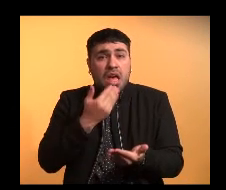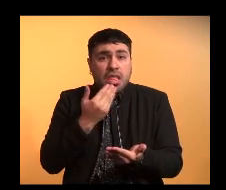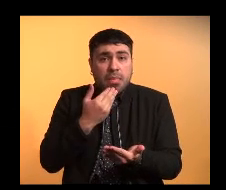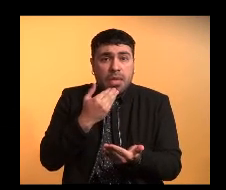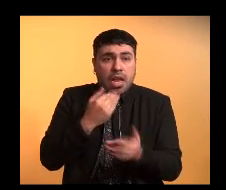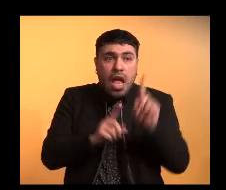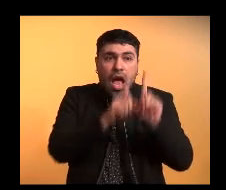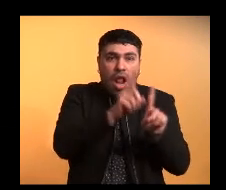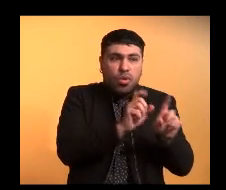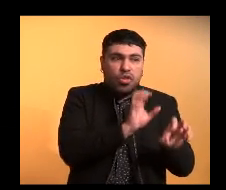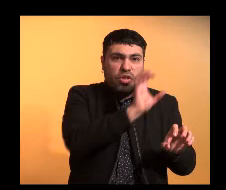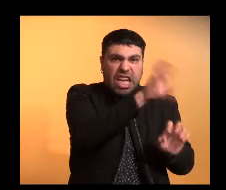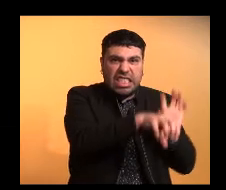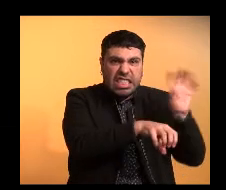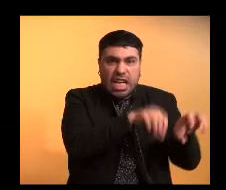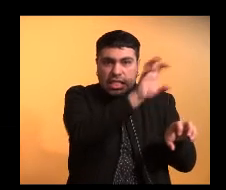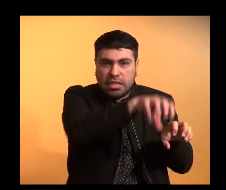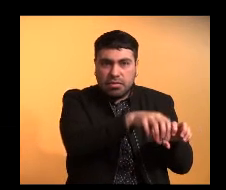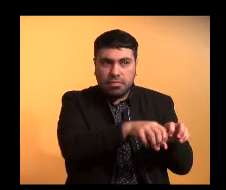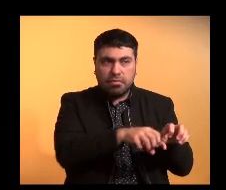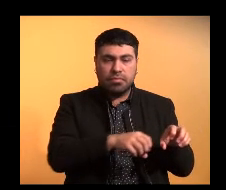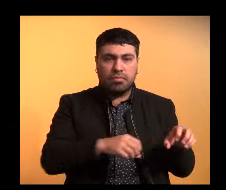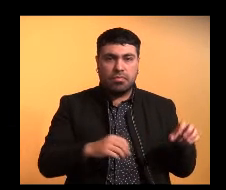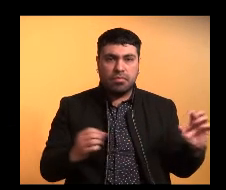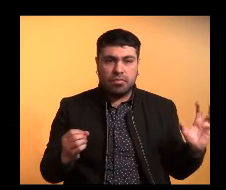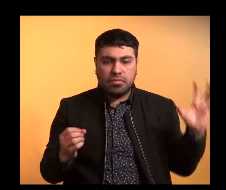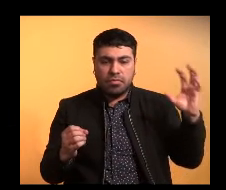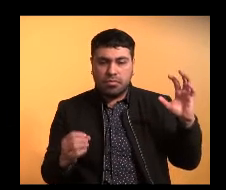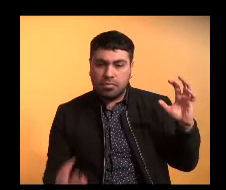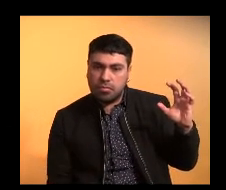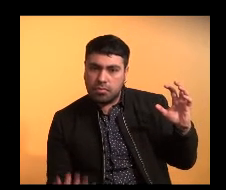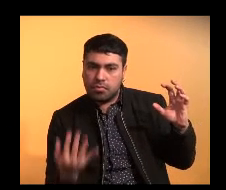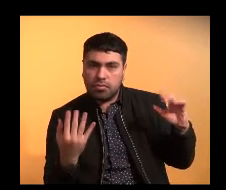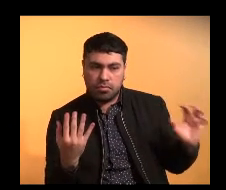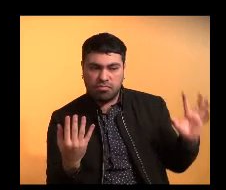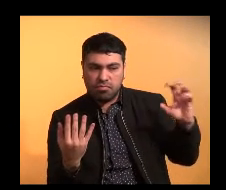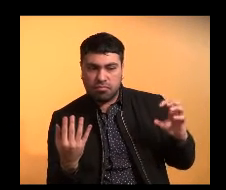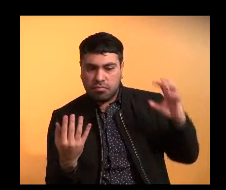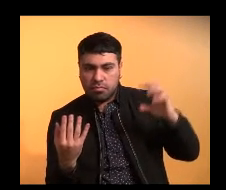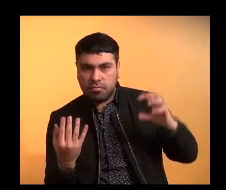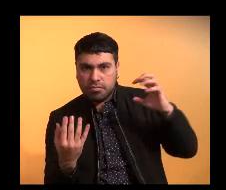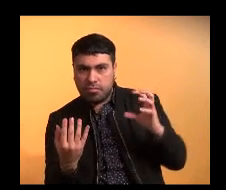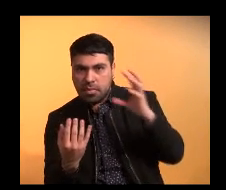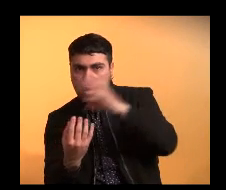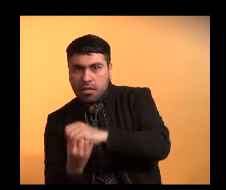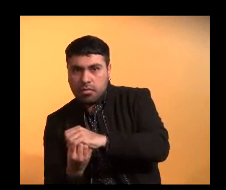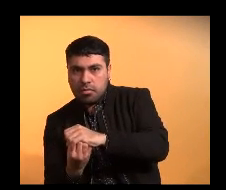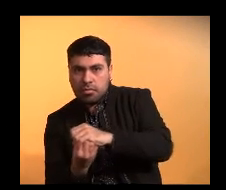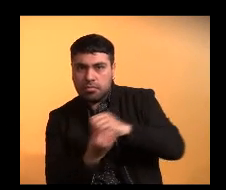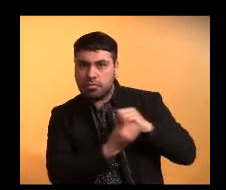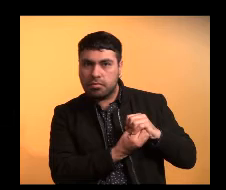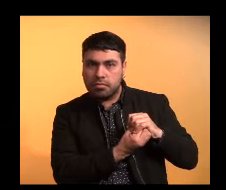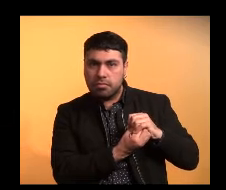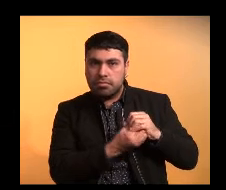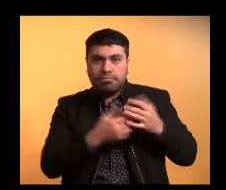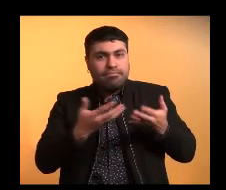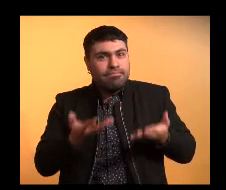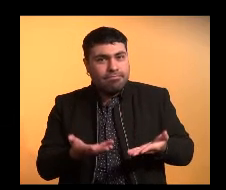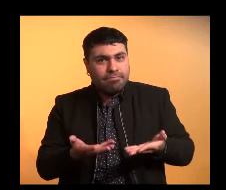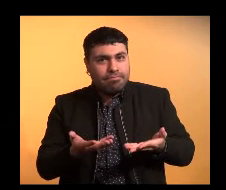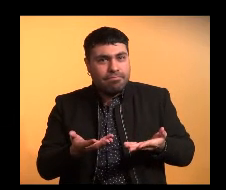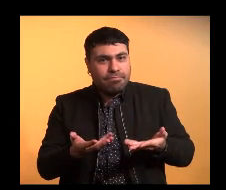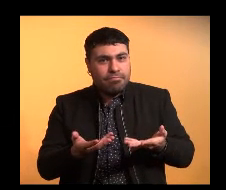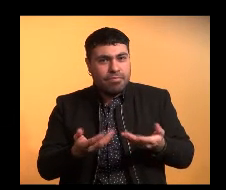que están tratando de comerse estos organismos, tratar de comer algas. Por lo tanto las algas en Antártica también